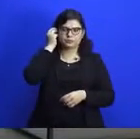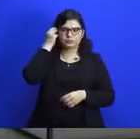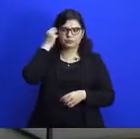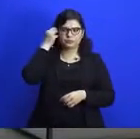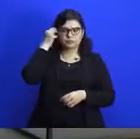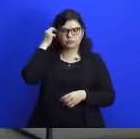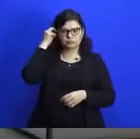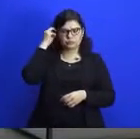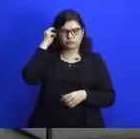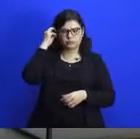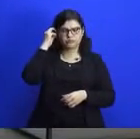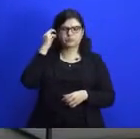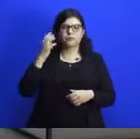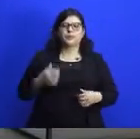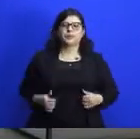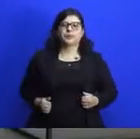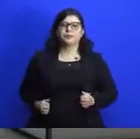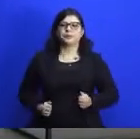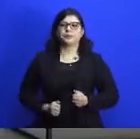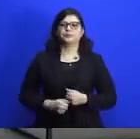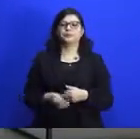aplauso.